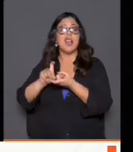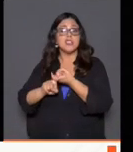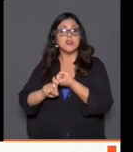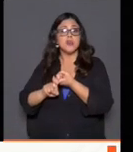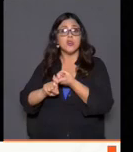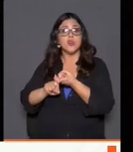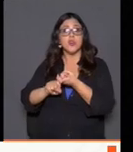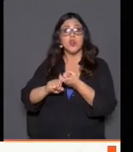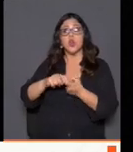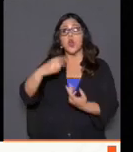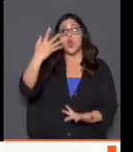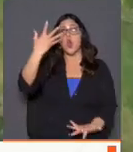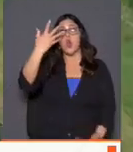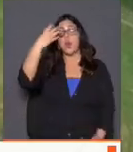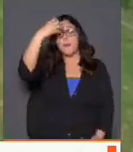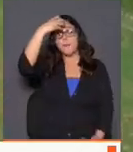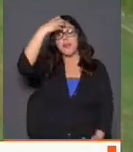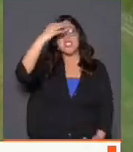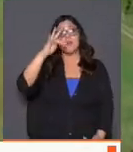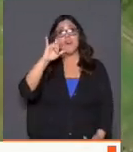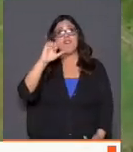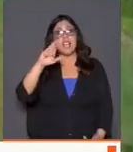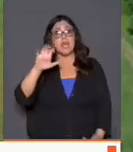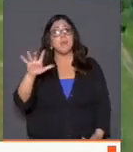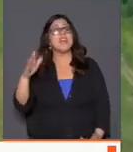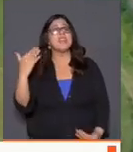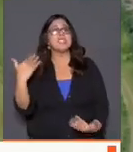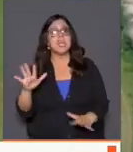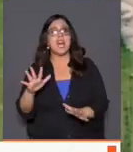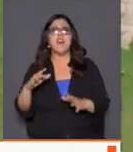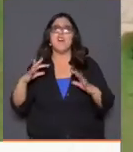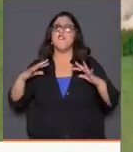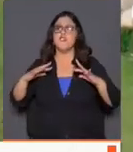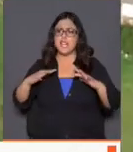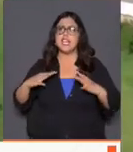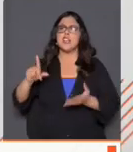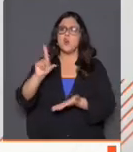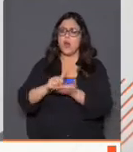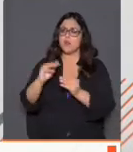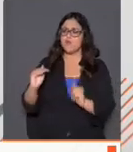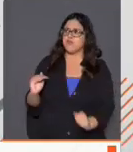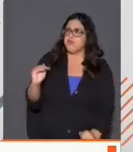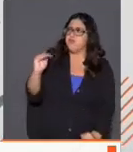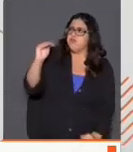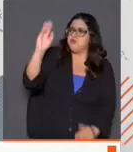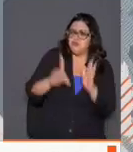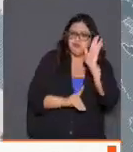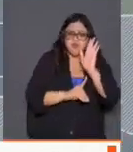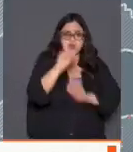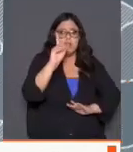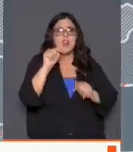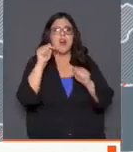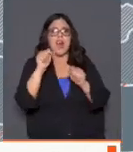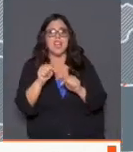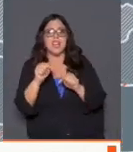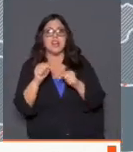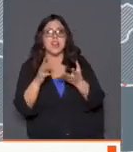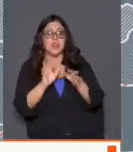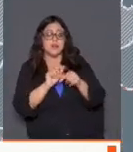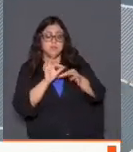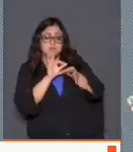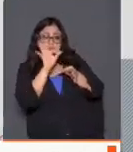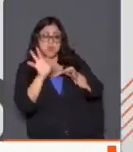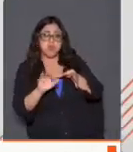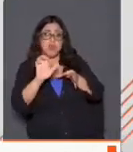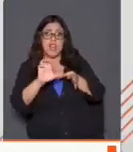conocen aseguran que es donde fue más feliz de esa residencia que la vio crecer comenzó una procesión con destino a edimburgo un